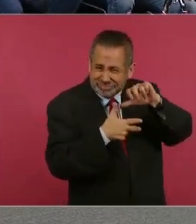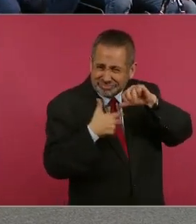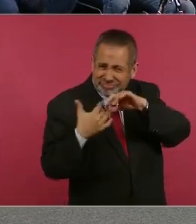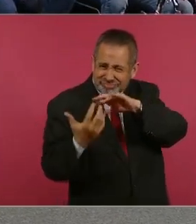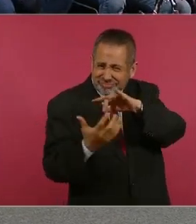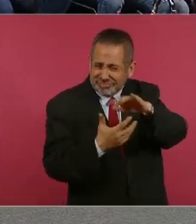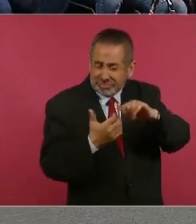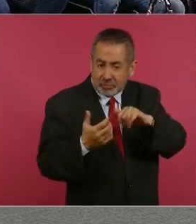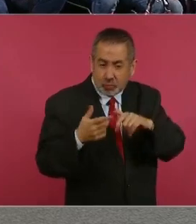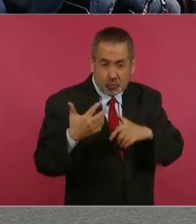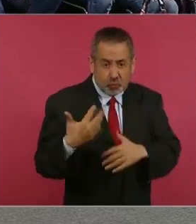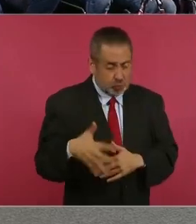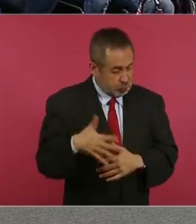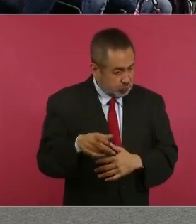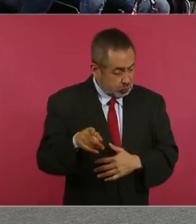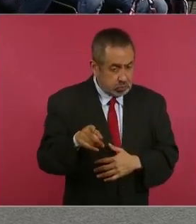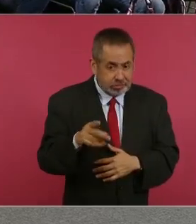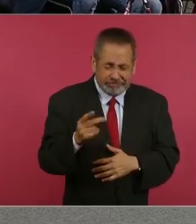y